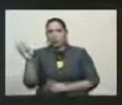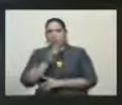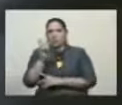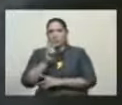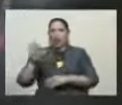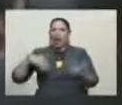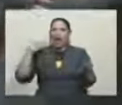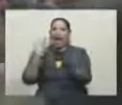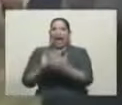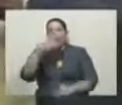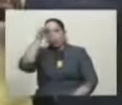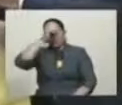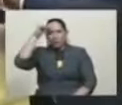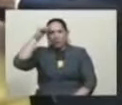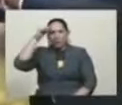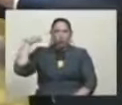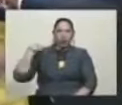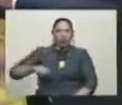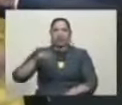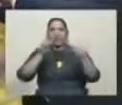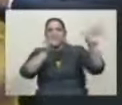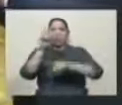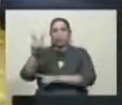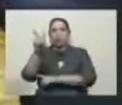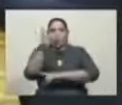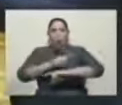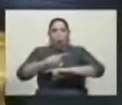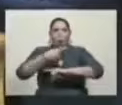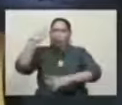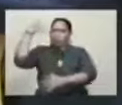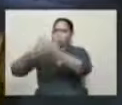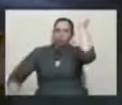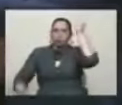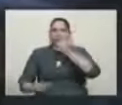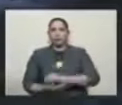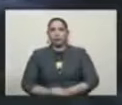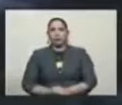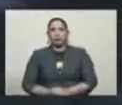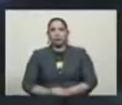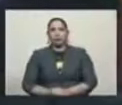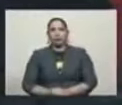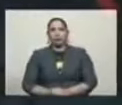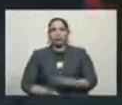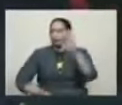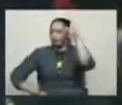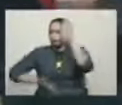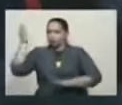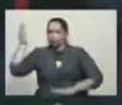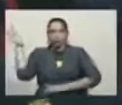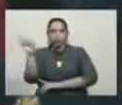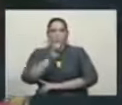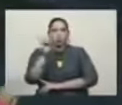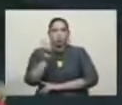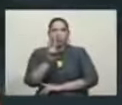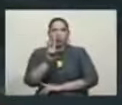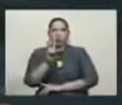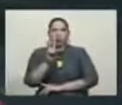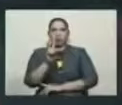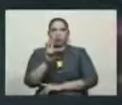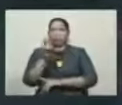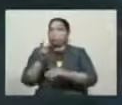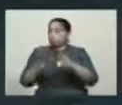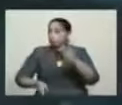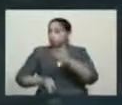el domingo tienen las 72 horas para retirarse de Venezuela, para marcharse de Venezuela. Así lo